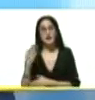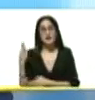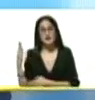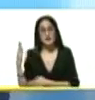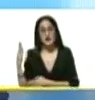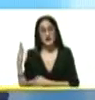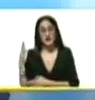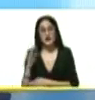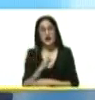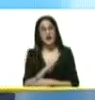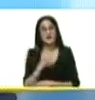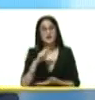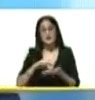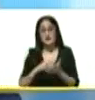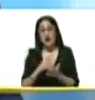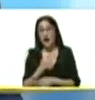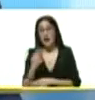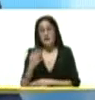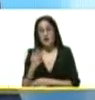es del mundo.